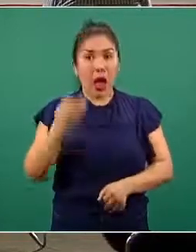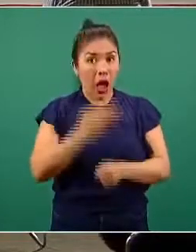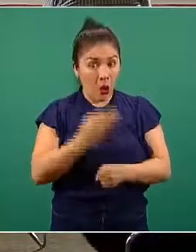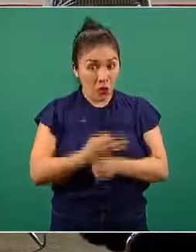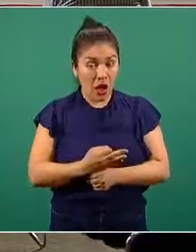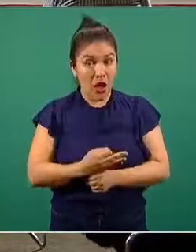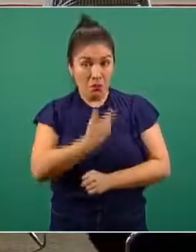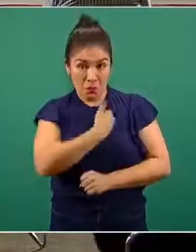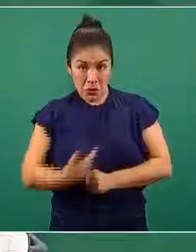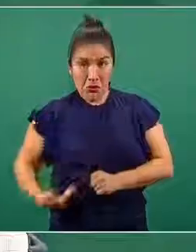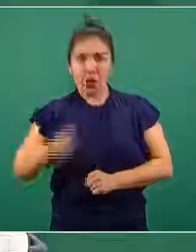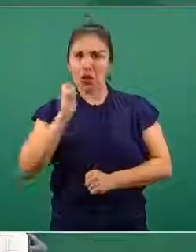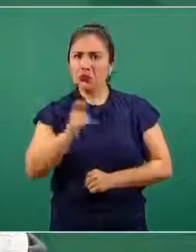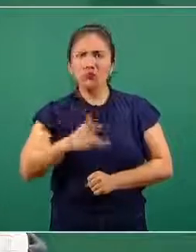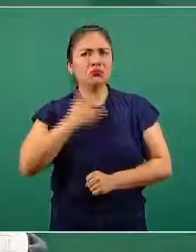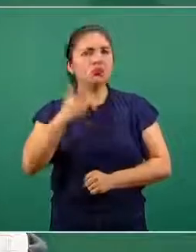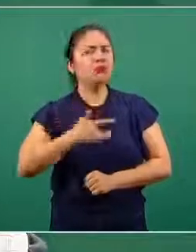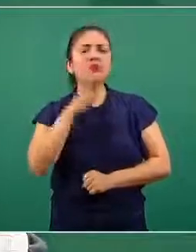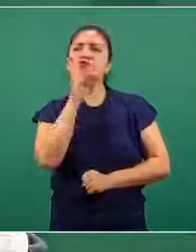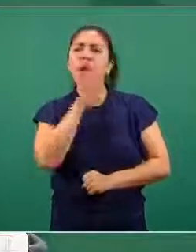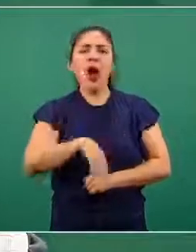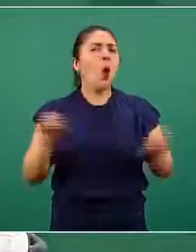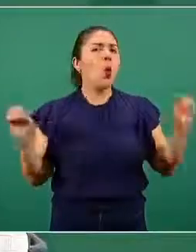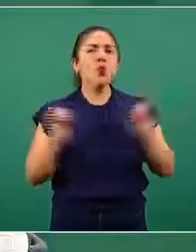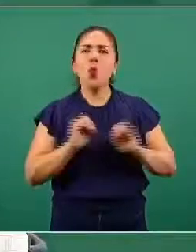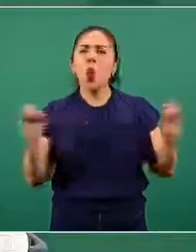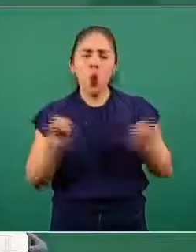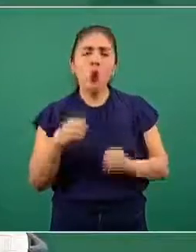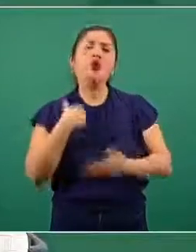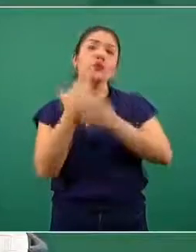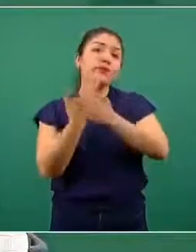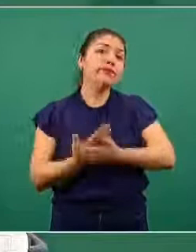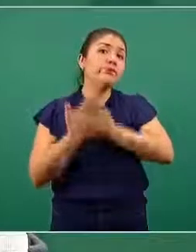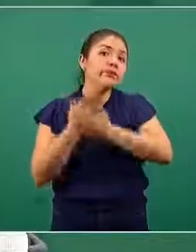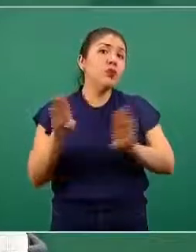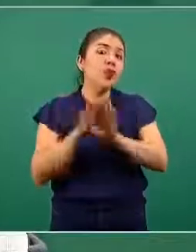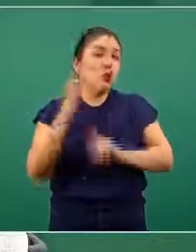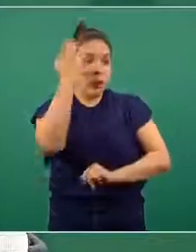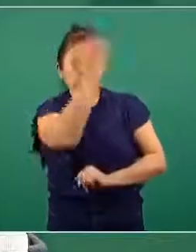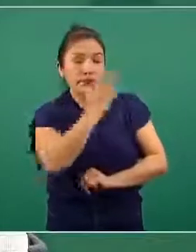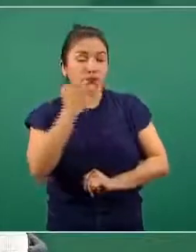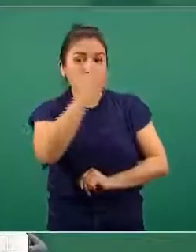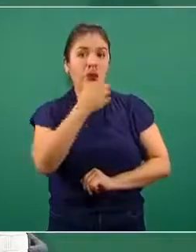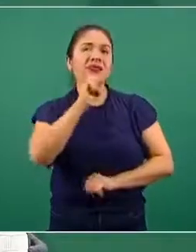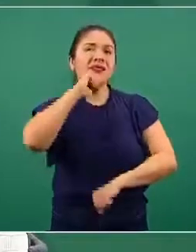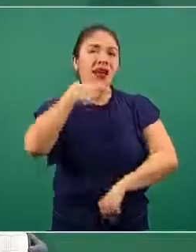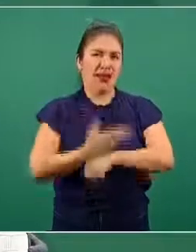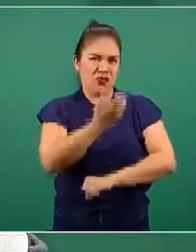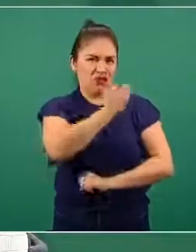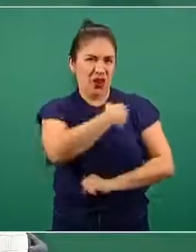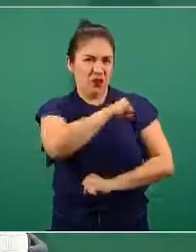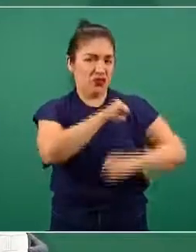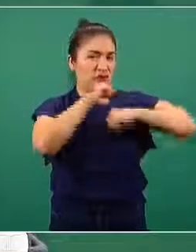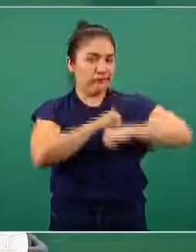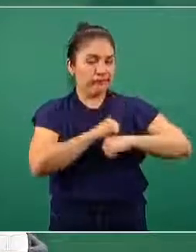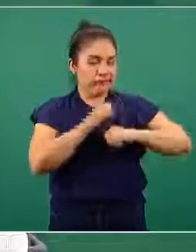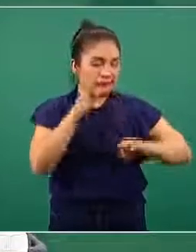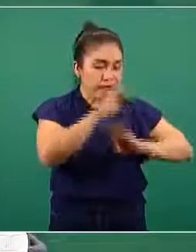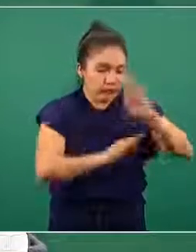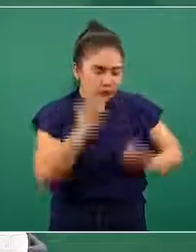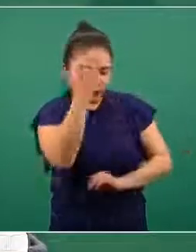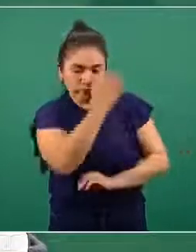momento el presidente cursa asintomático y estamos en espera de la valoración por parte del señor secretario para que pueda